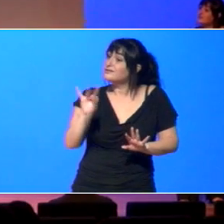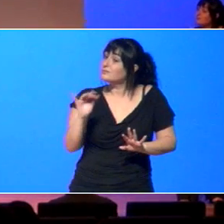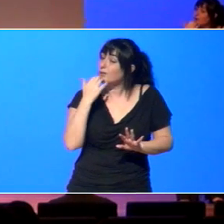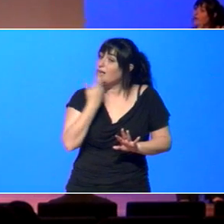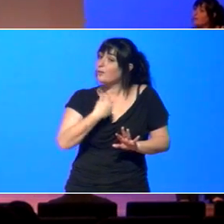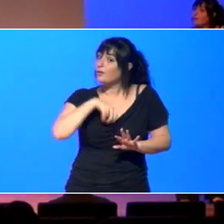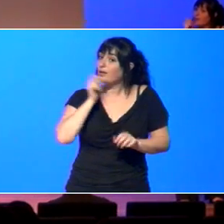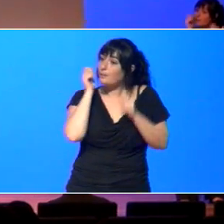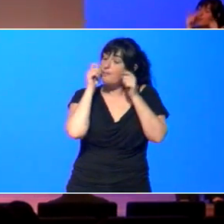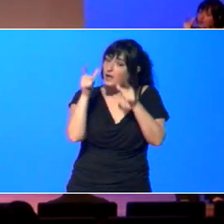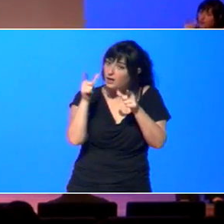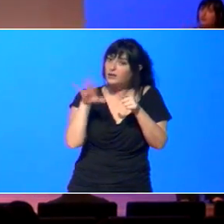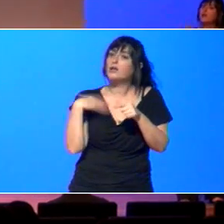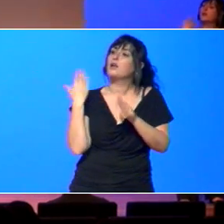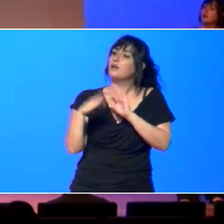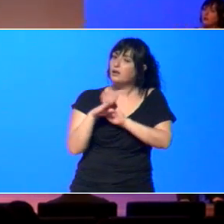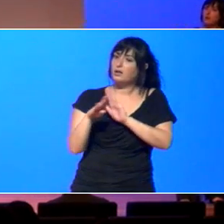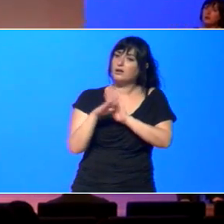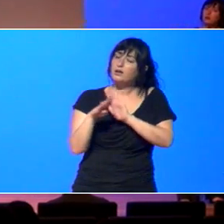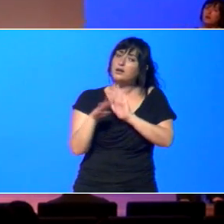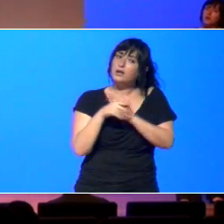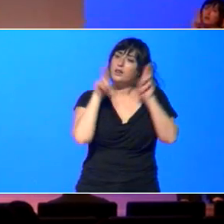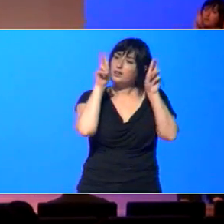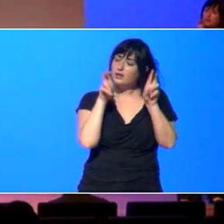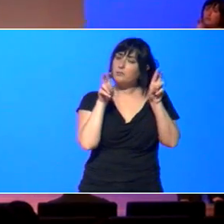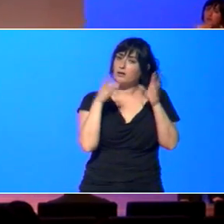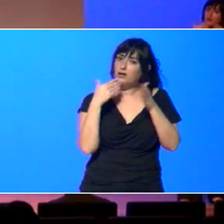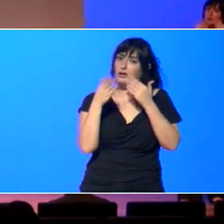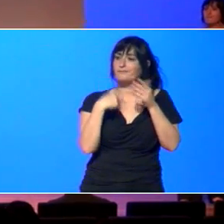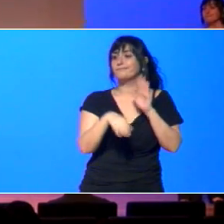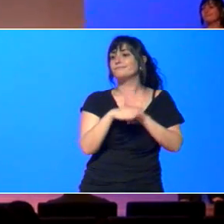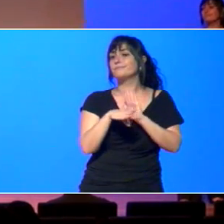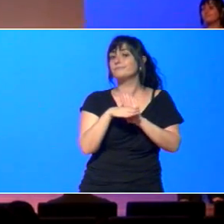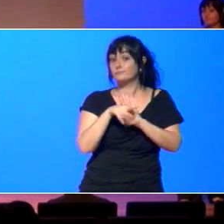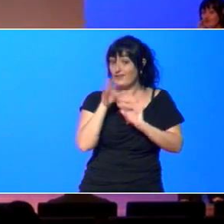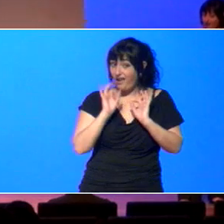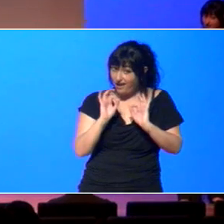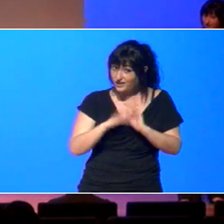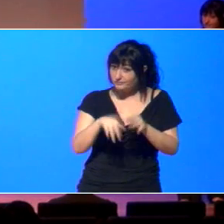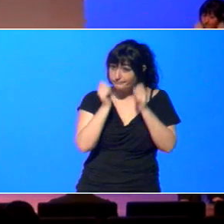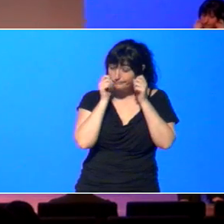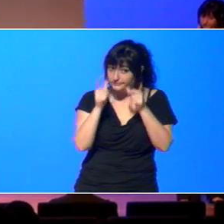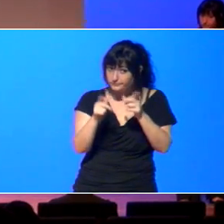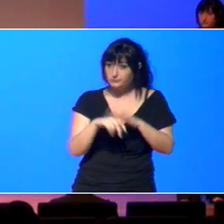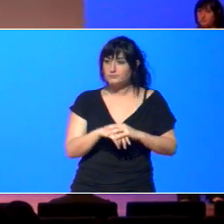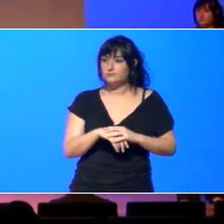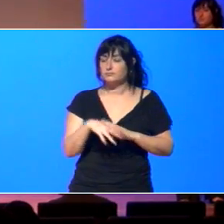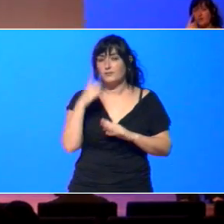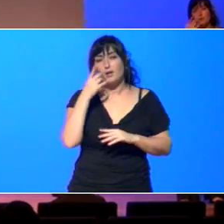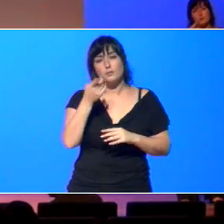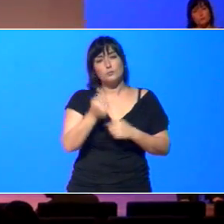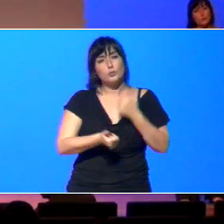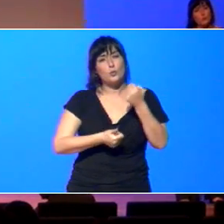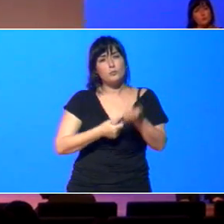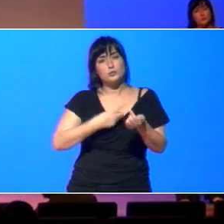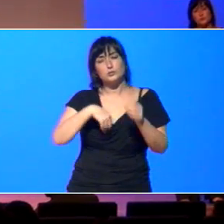sigamos hablando de esto. Esa es la sorpresa, ¿no? ¿Cómo ir superando en serio y con un ritmo más rápido